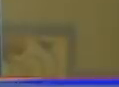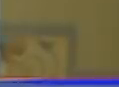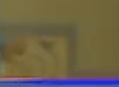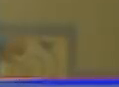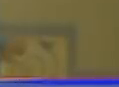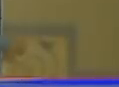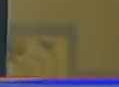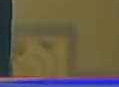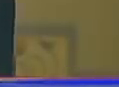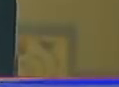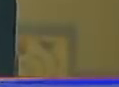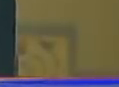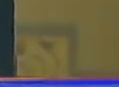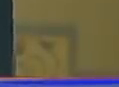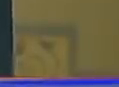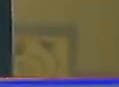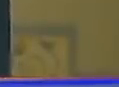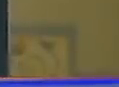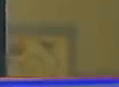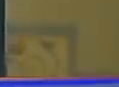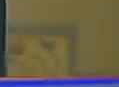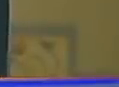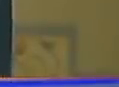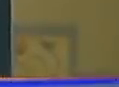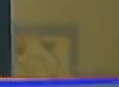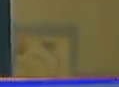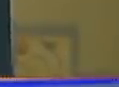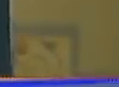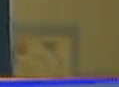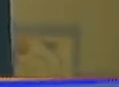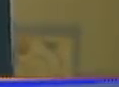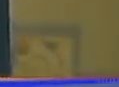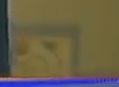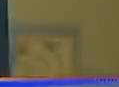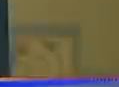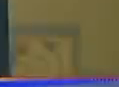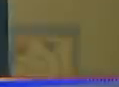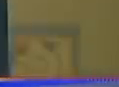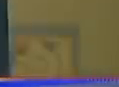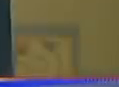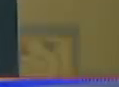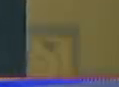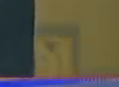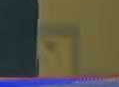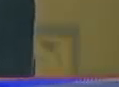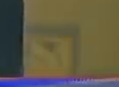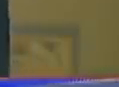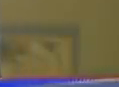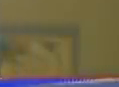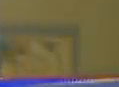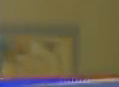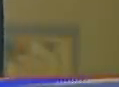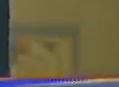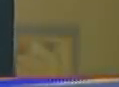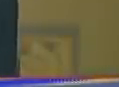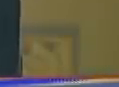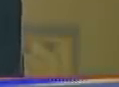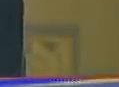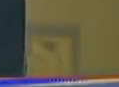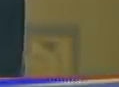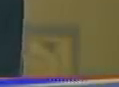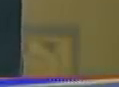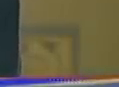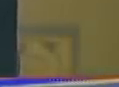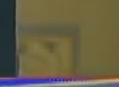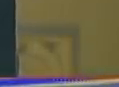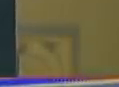y aprobamos por unanimidad, por aclamación, una ley que usted presentó. Ley